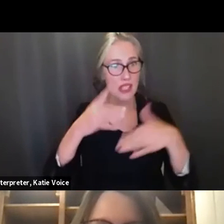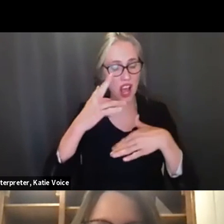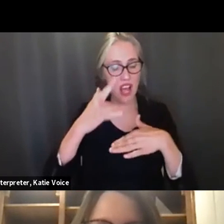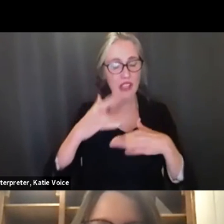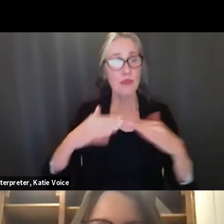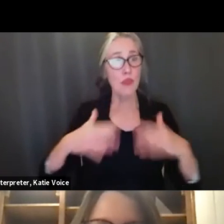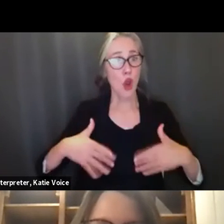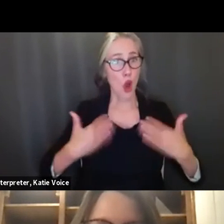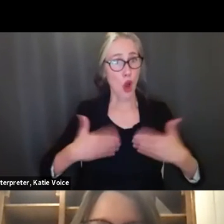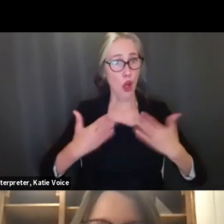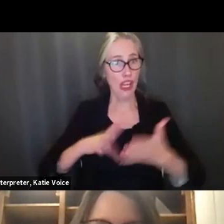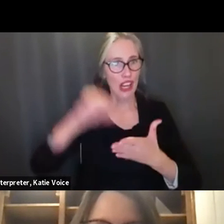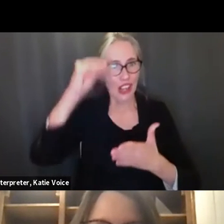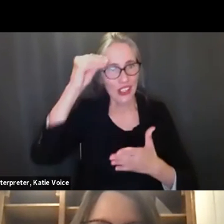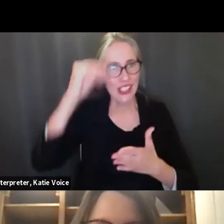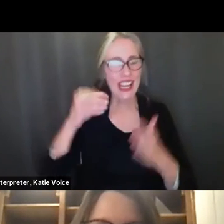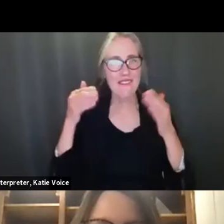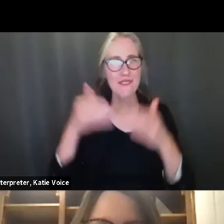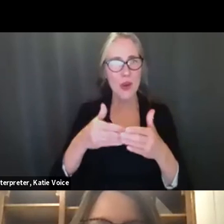intención de